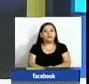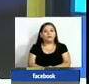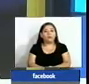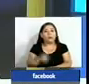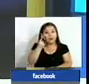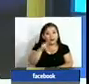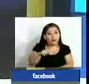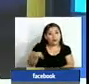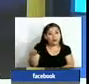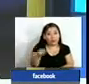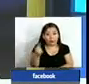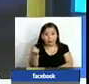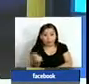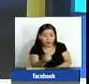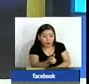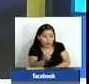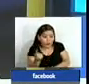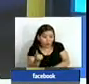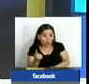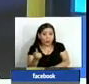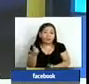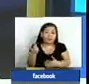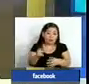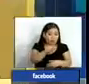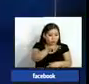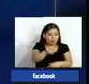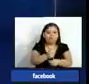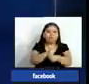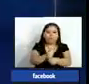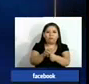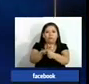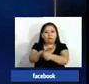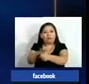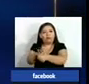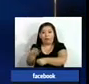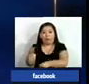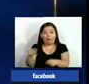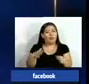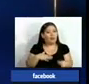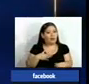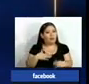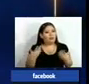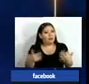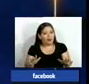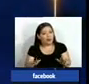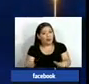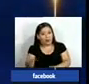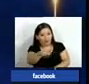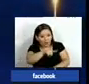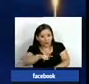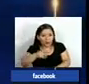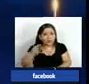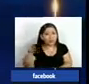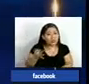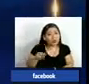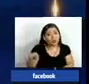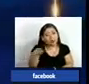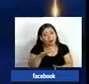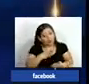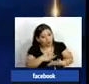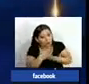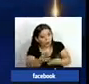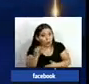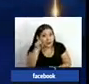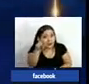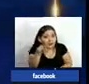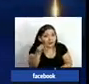Y muchas de estas personas confirmadas con el COVID-19 que ya tienen esta enfermedad, pues necesitan de su ayuda. Usted que nos